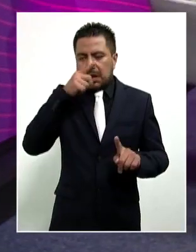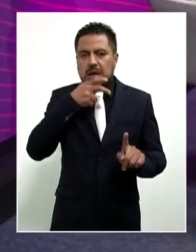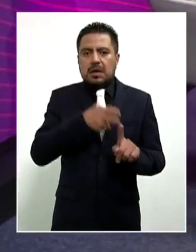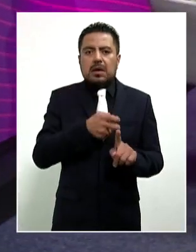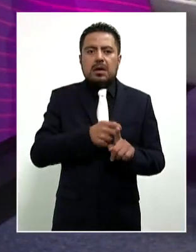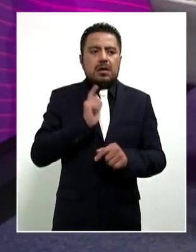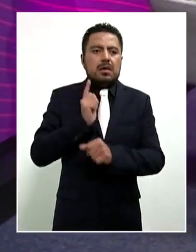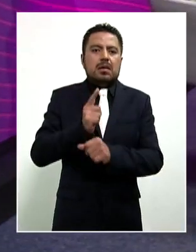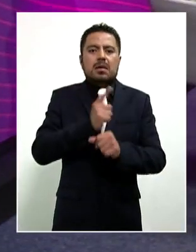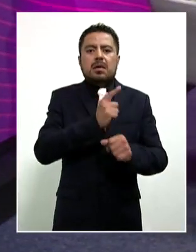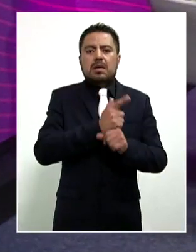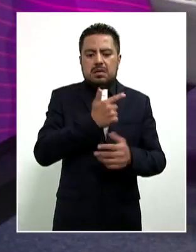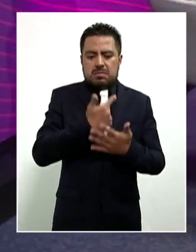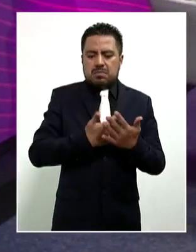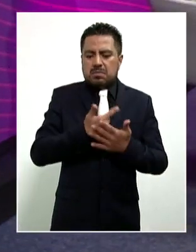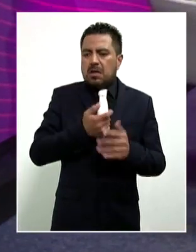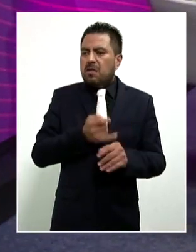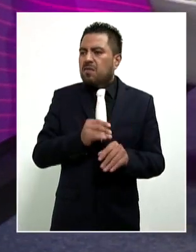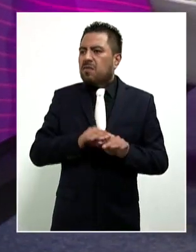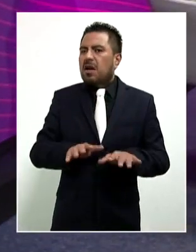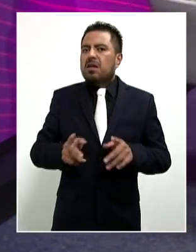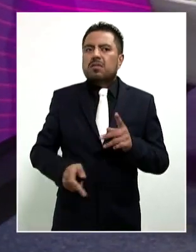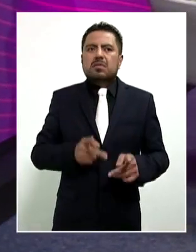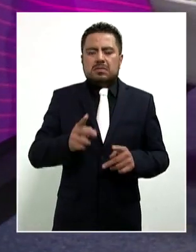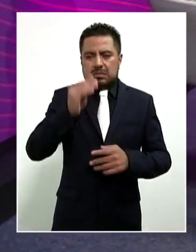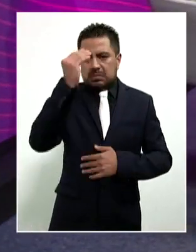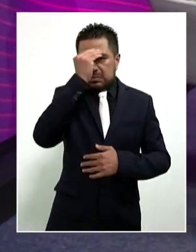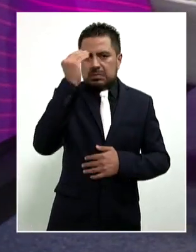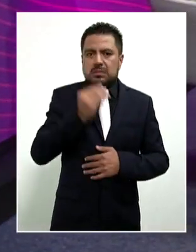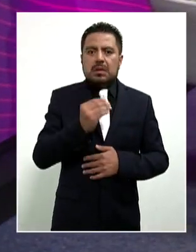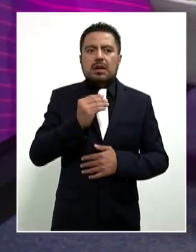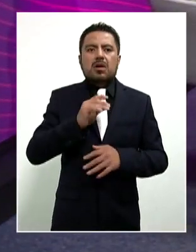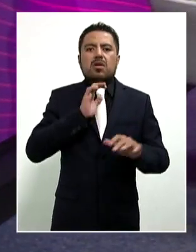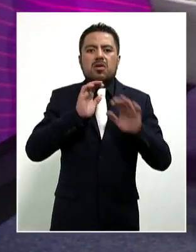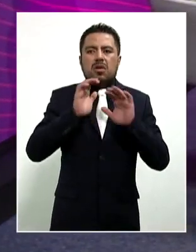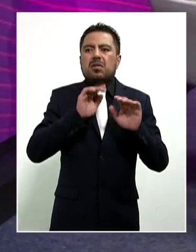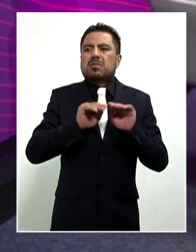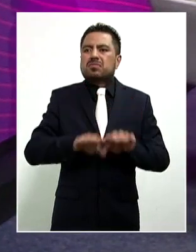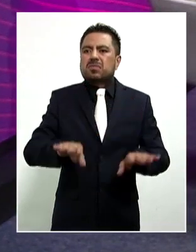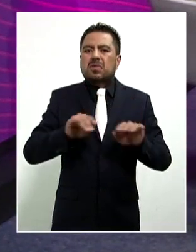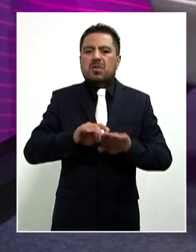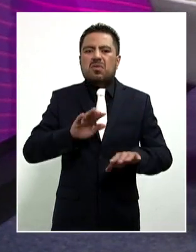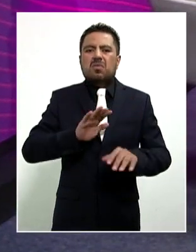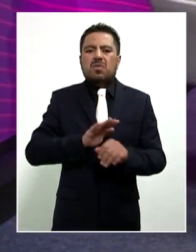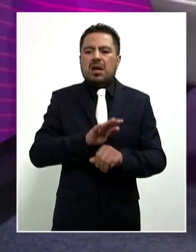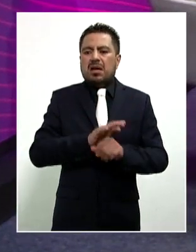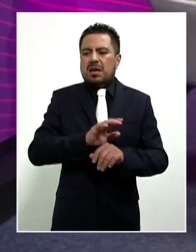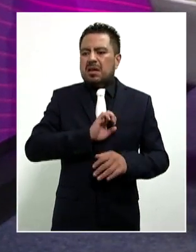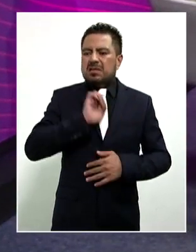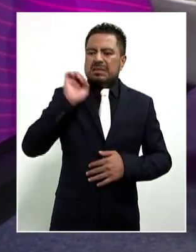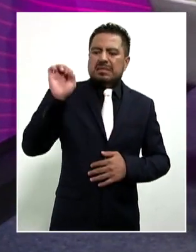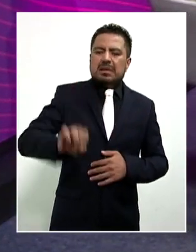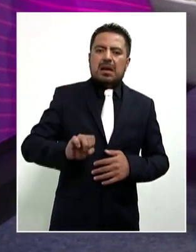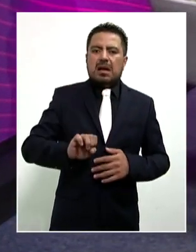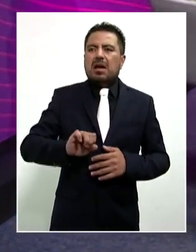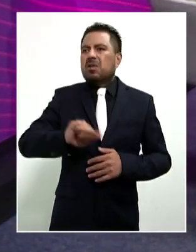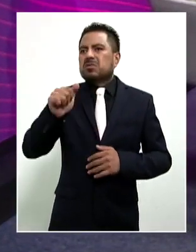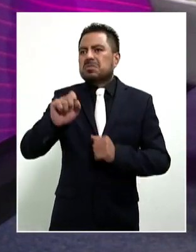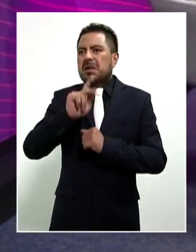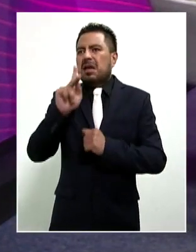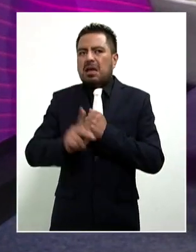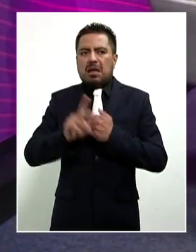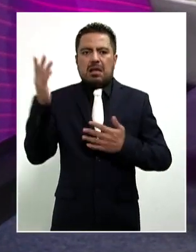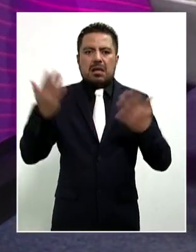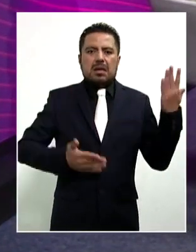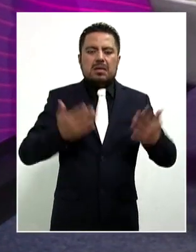no, y hemos visto encuestas recientes terribles, ¿no? En medios de comunicación donde el rechazo al que viene de afuera es evidente,